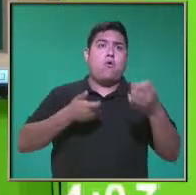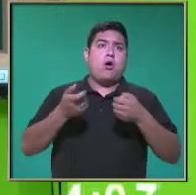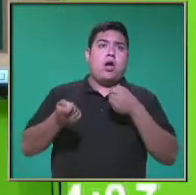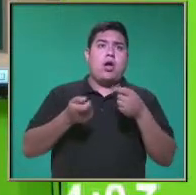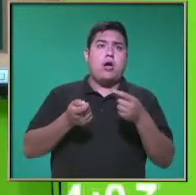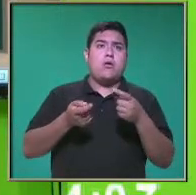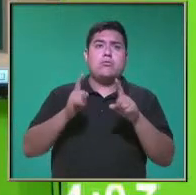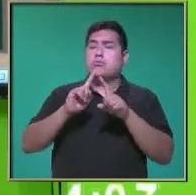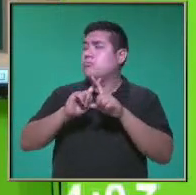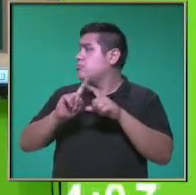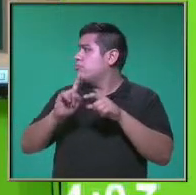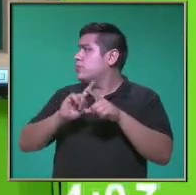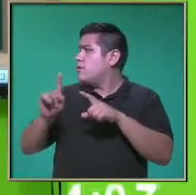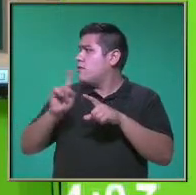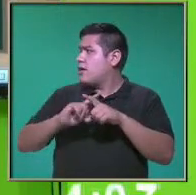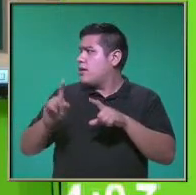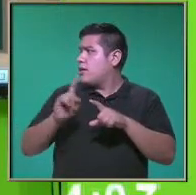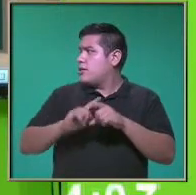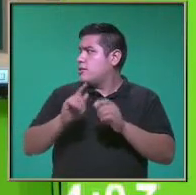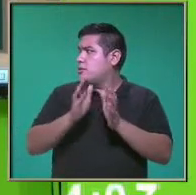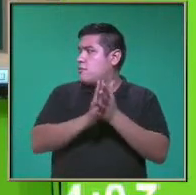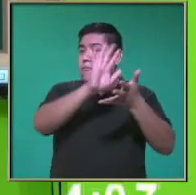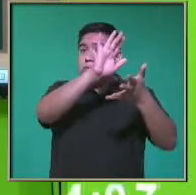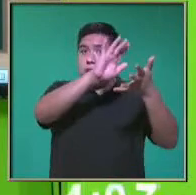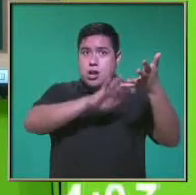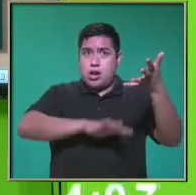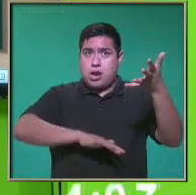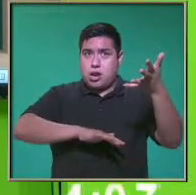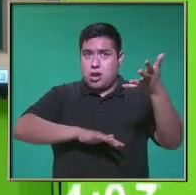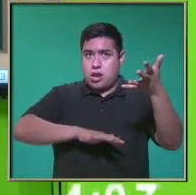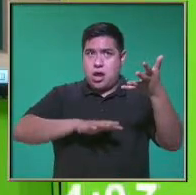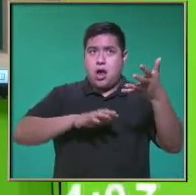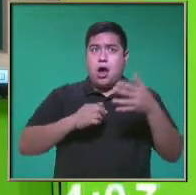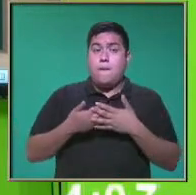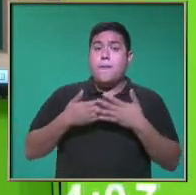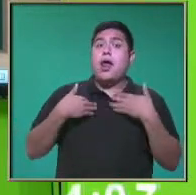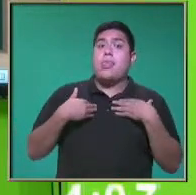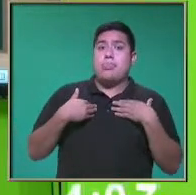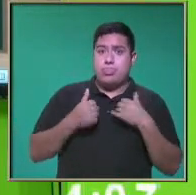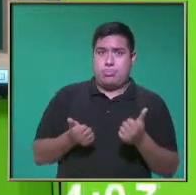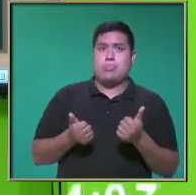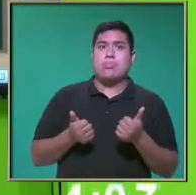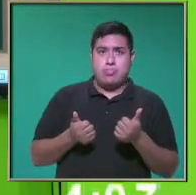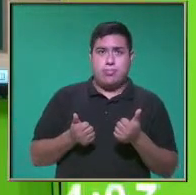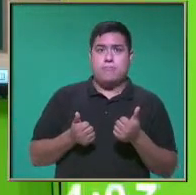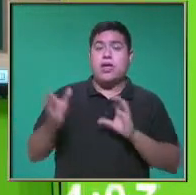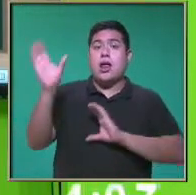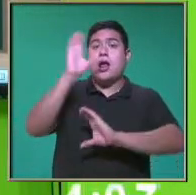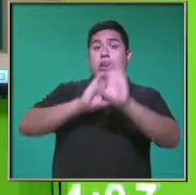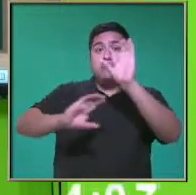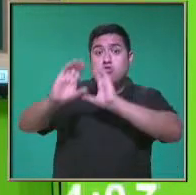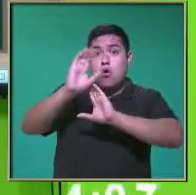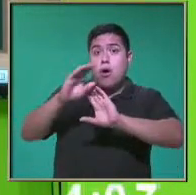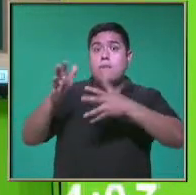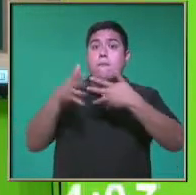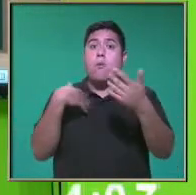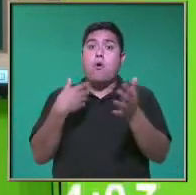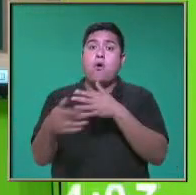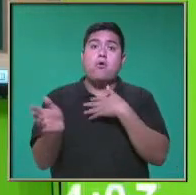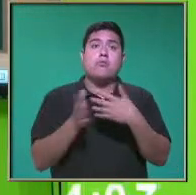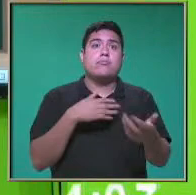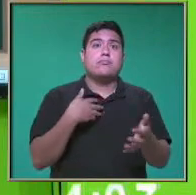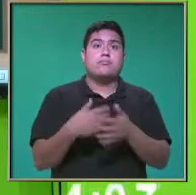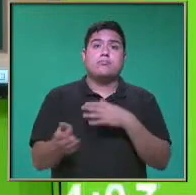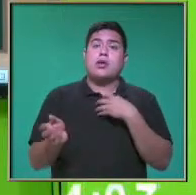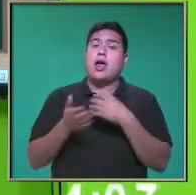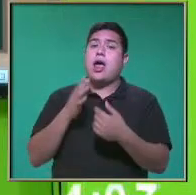etc. Pueden servirnos también, el idioma nos va a servir para comprender las canciones que están de moda, las canciones más